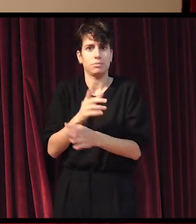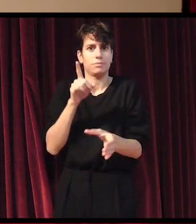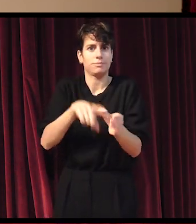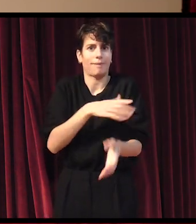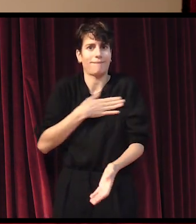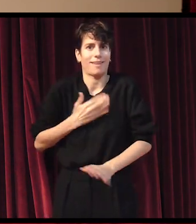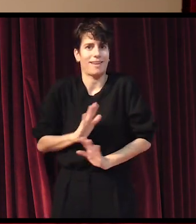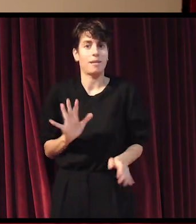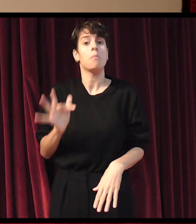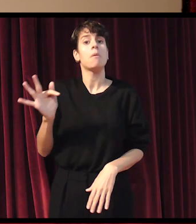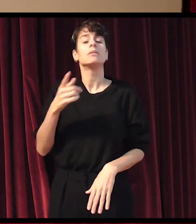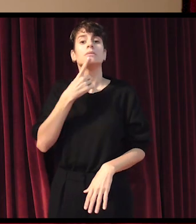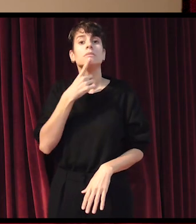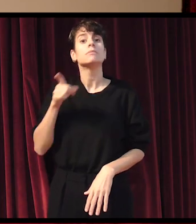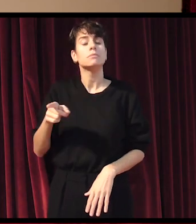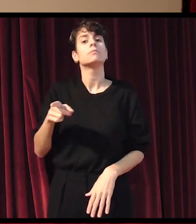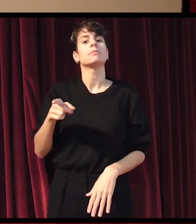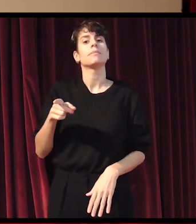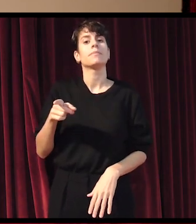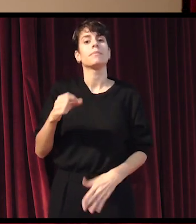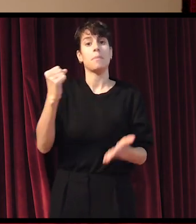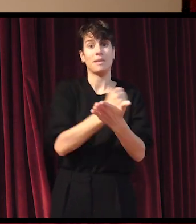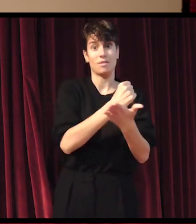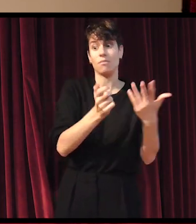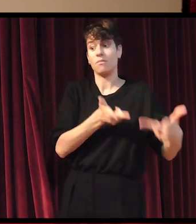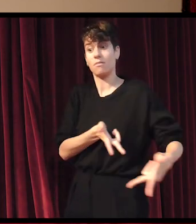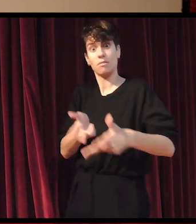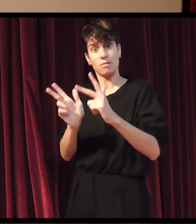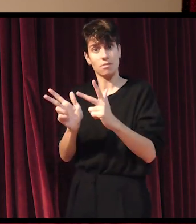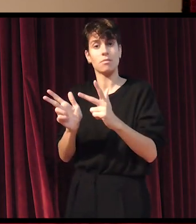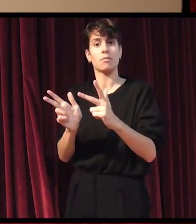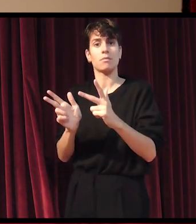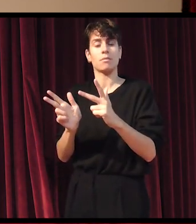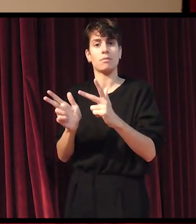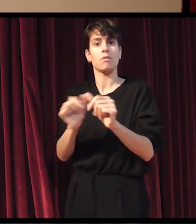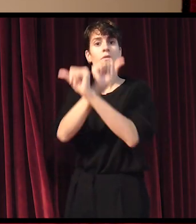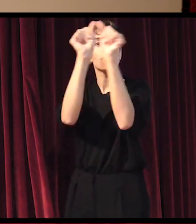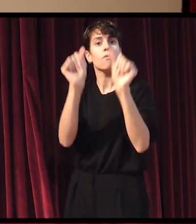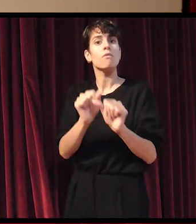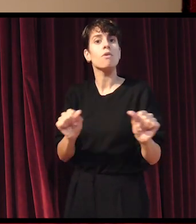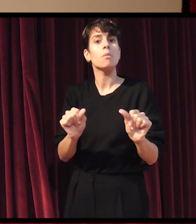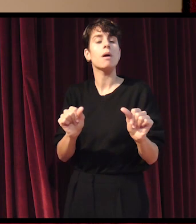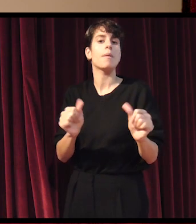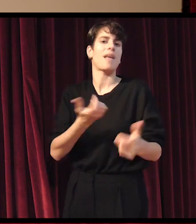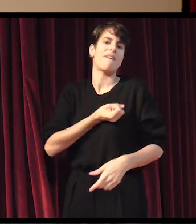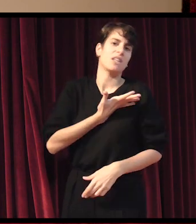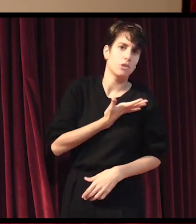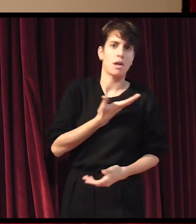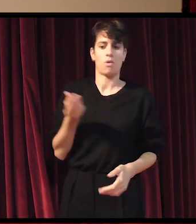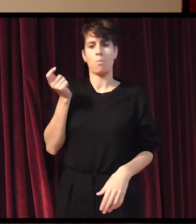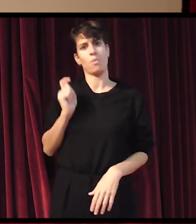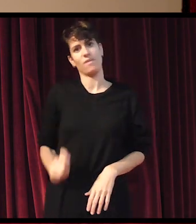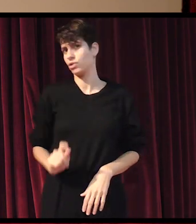solicita expresamente que se le autorice su inscripción y su licencia en modalidad de aficionado, sin contrato ni remuneración alguna en